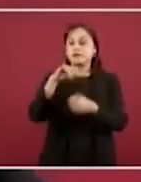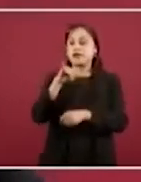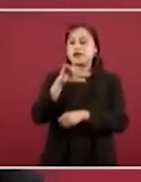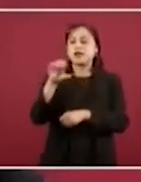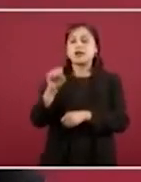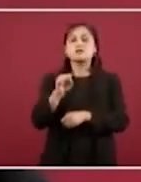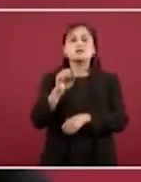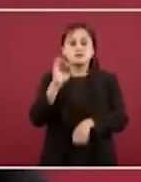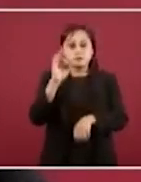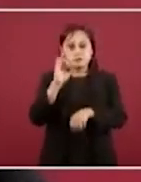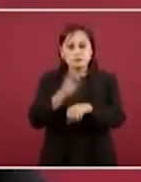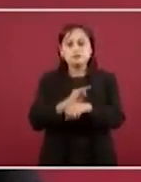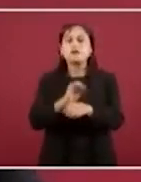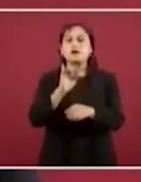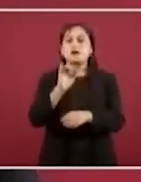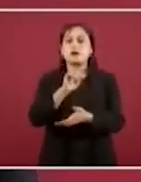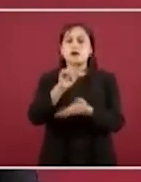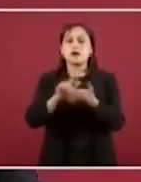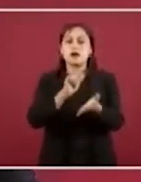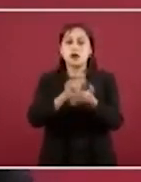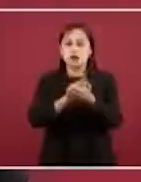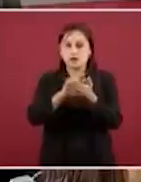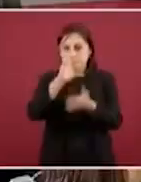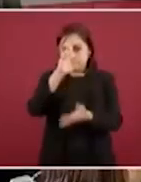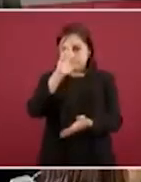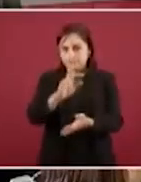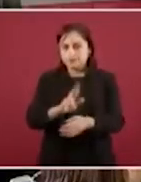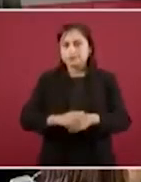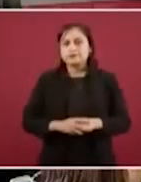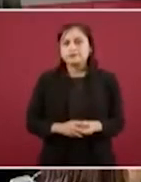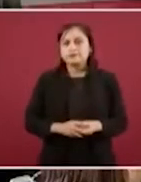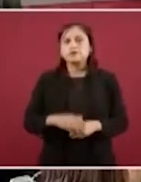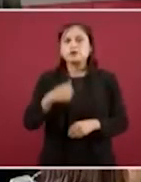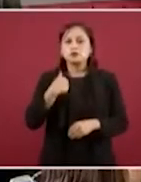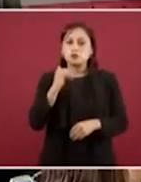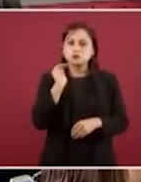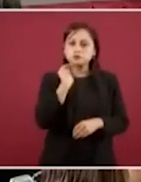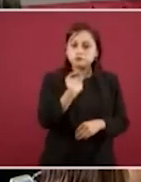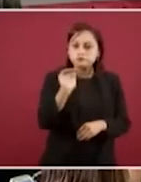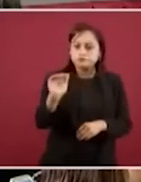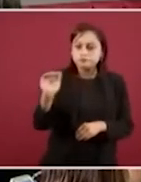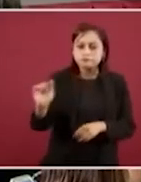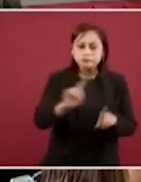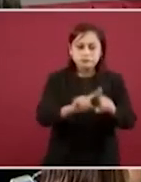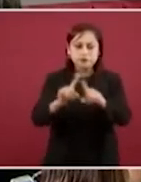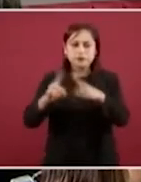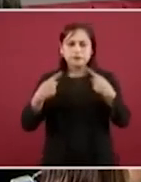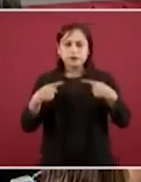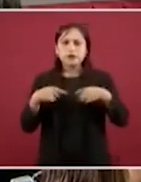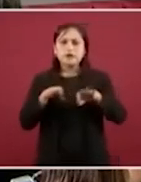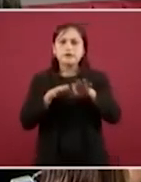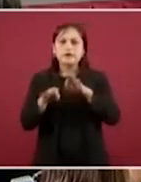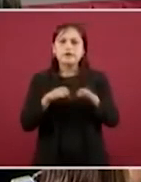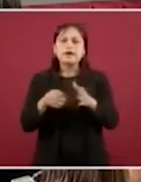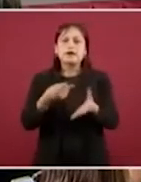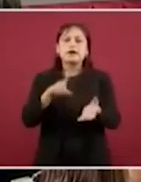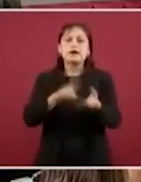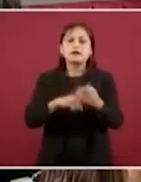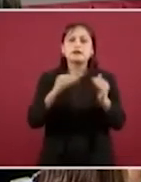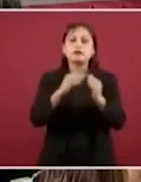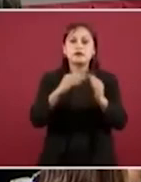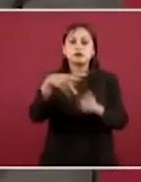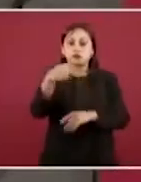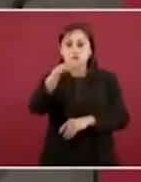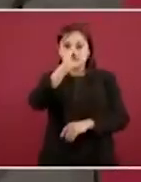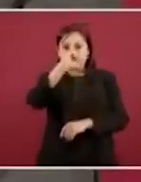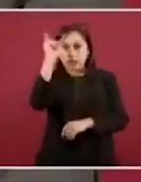leyes. Hago un llamado a los empleadores a inscribir a sus trabajadoras al IMSS.